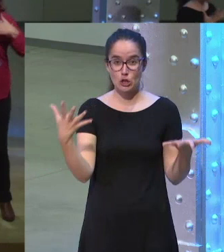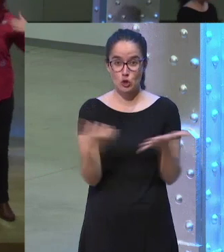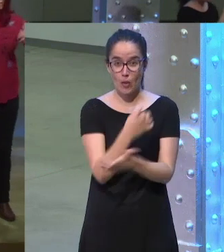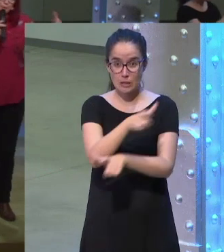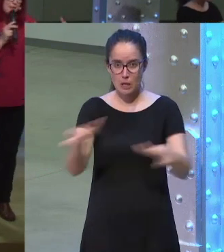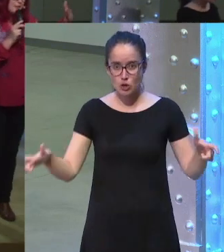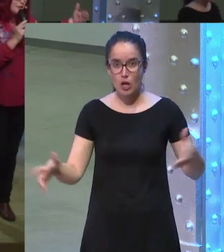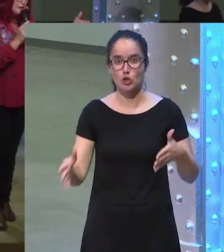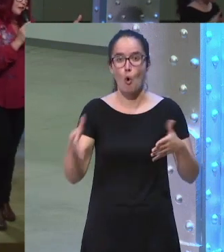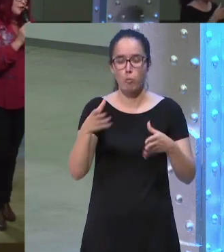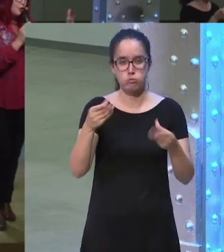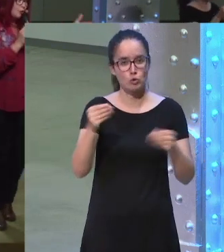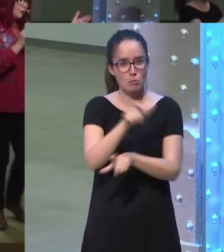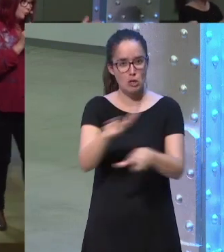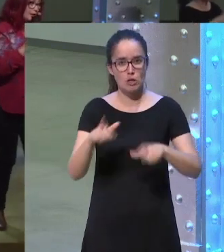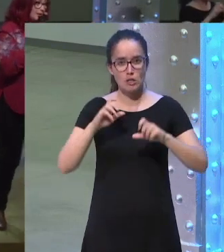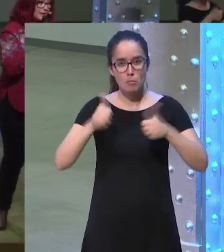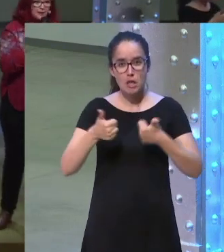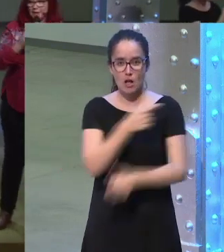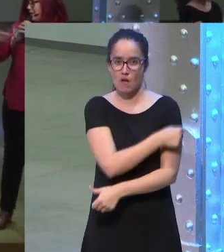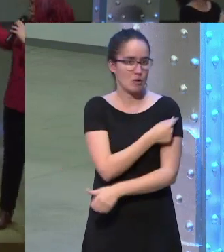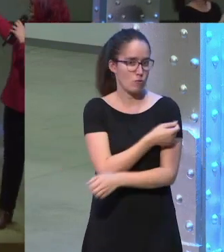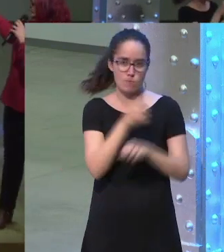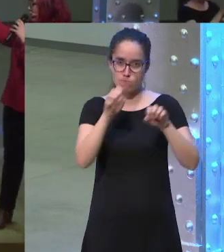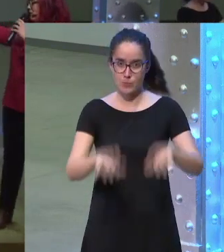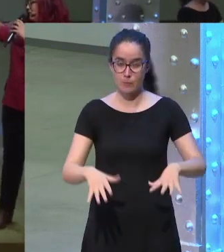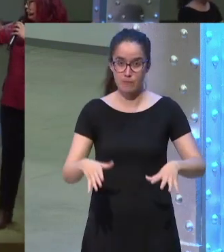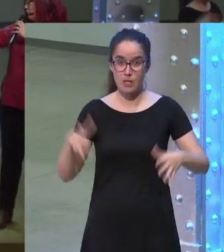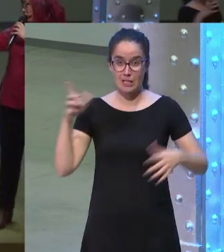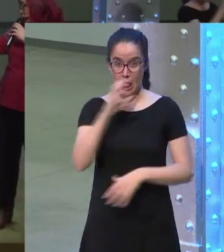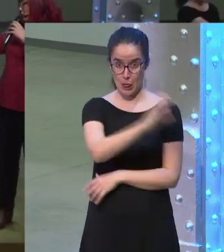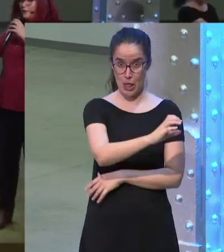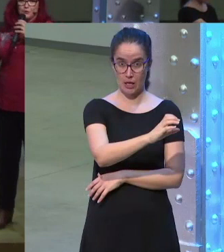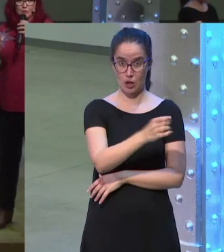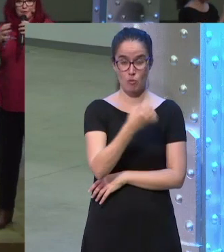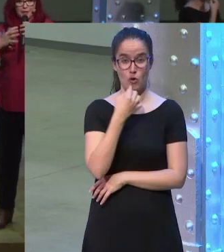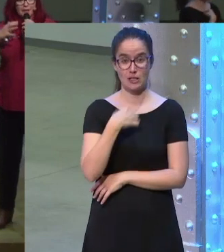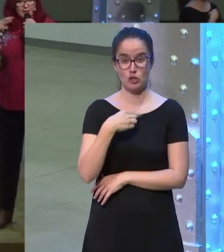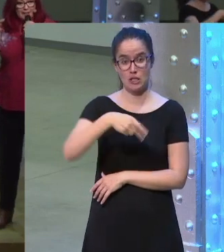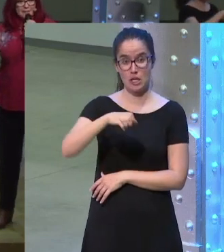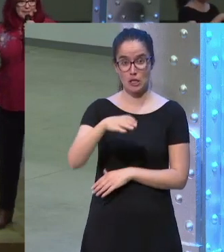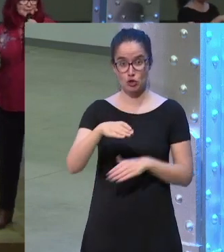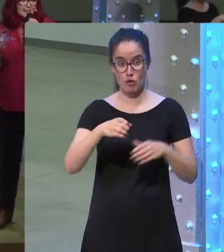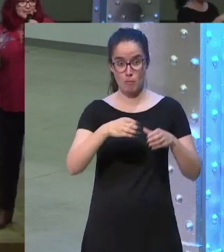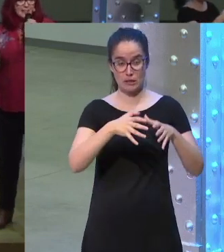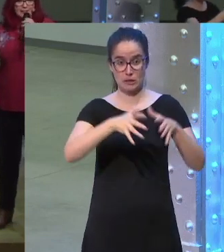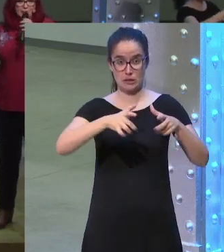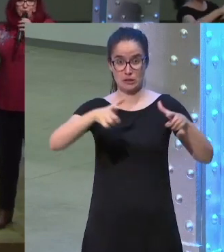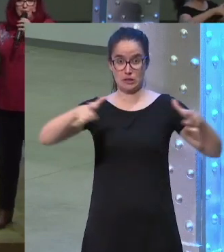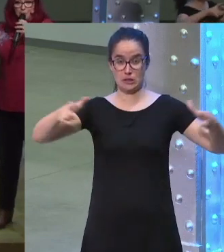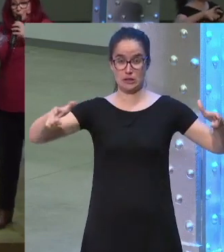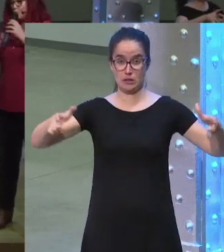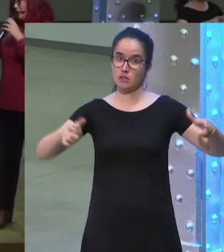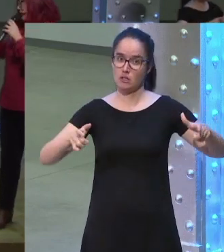o mucha gente empieza a decidir no vacunar, esa C, como nos ha contado Nacho, se va a hacer grande, grande, grande, y